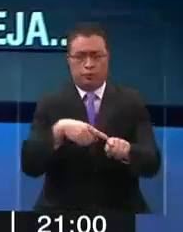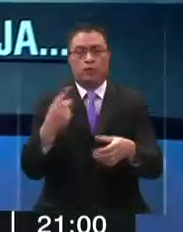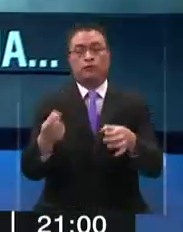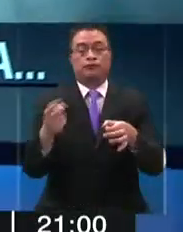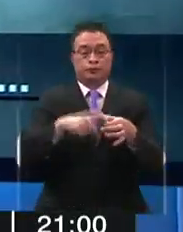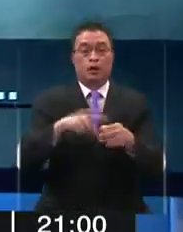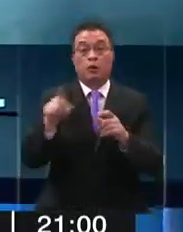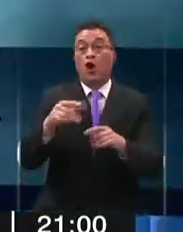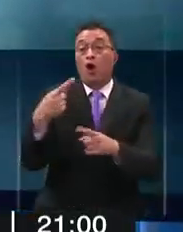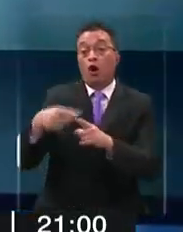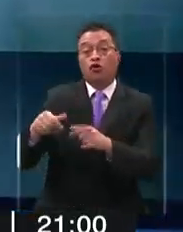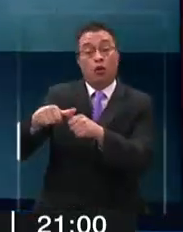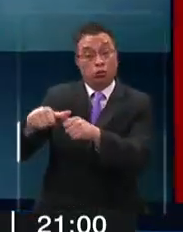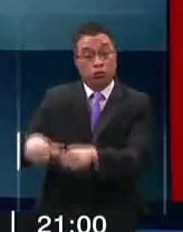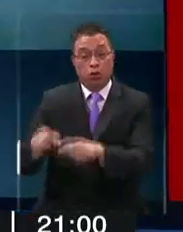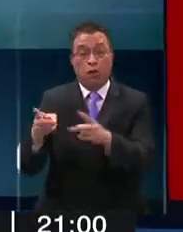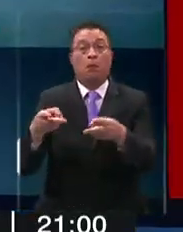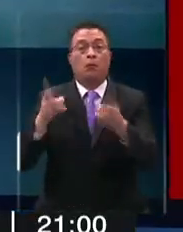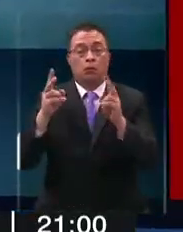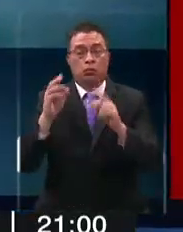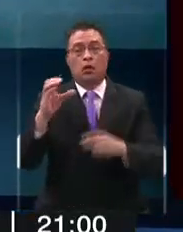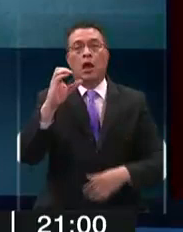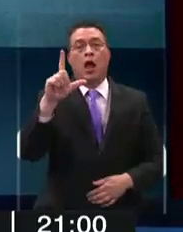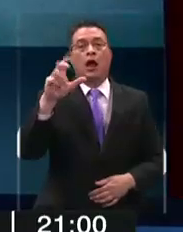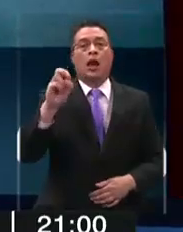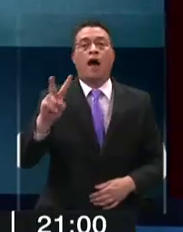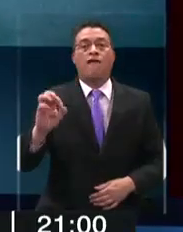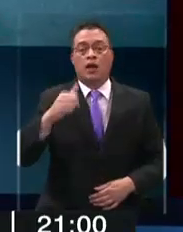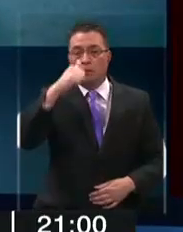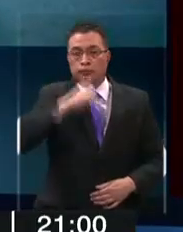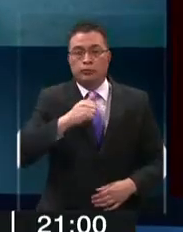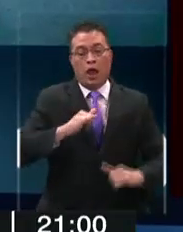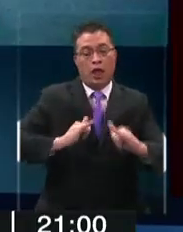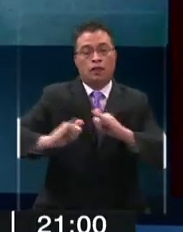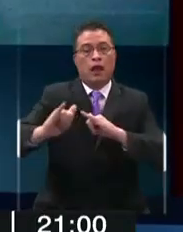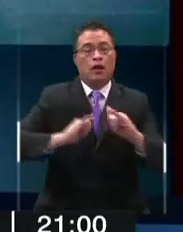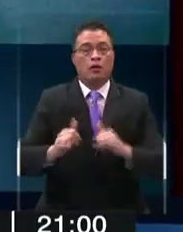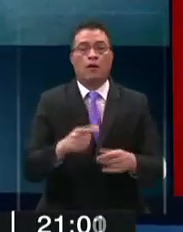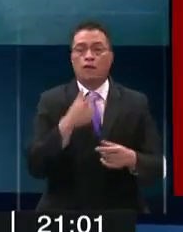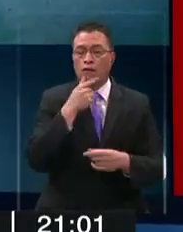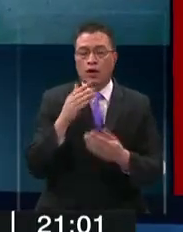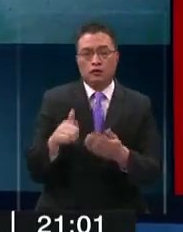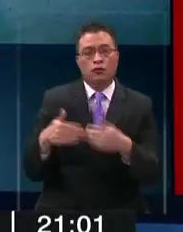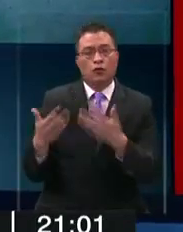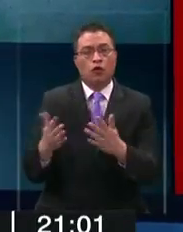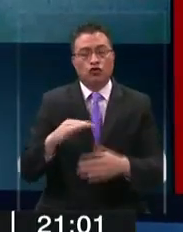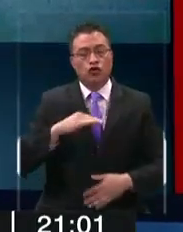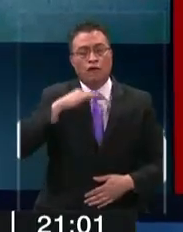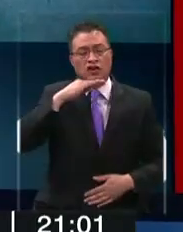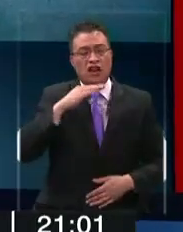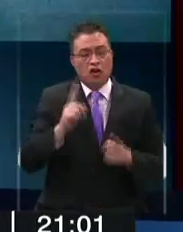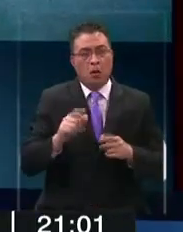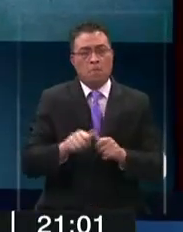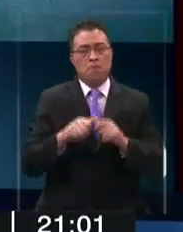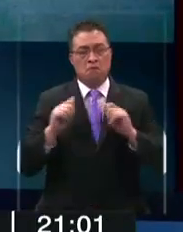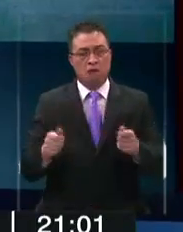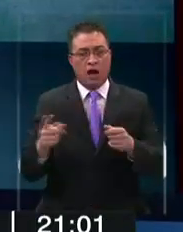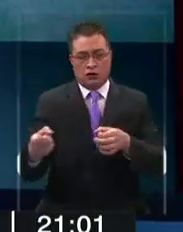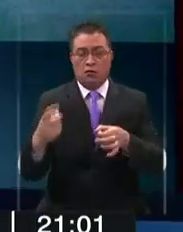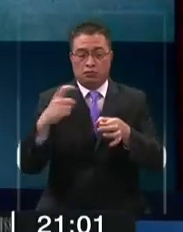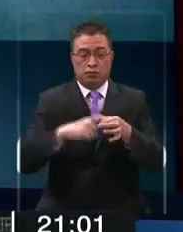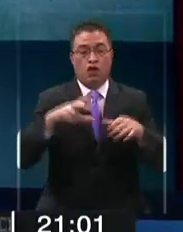los tradicionales, se permitió hacerlo con clave única vía Internet. Estas facilidades no fueron suficientes. El plazo para